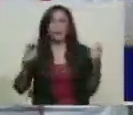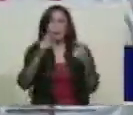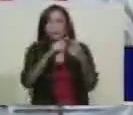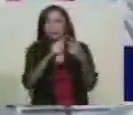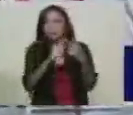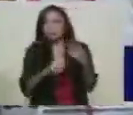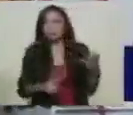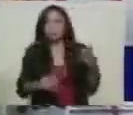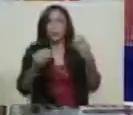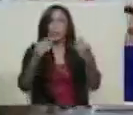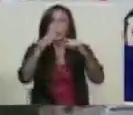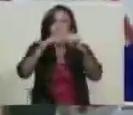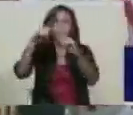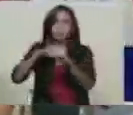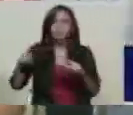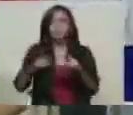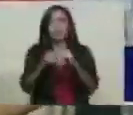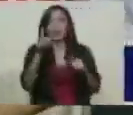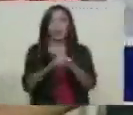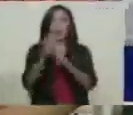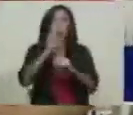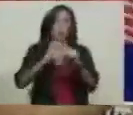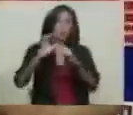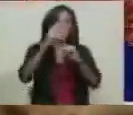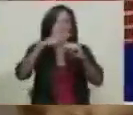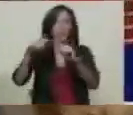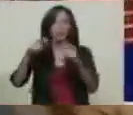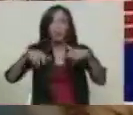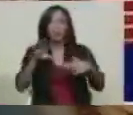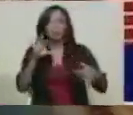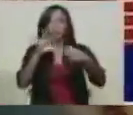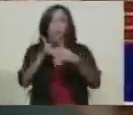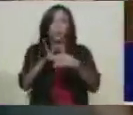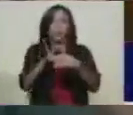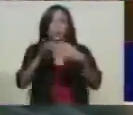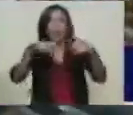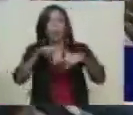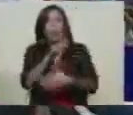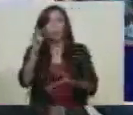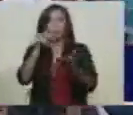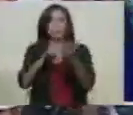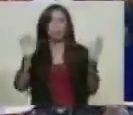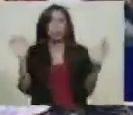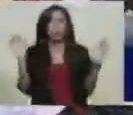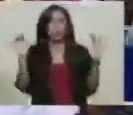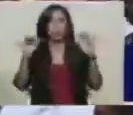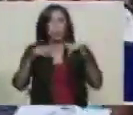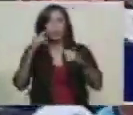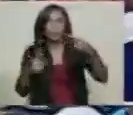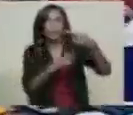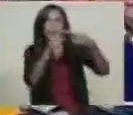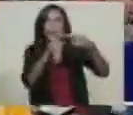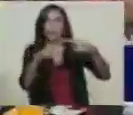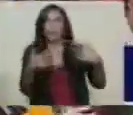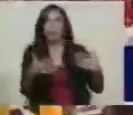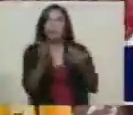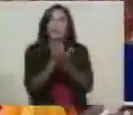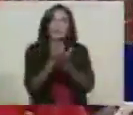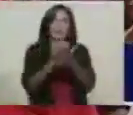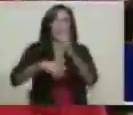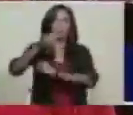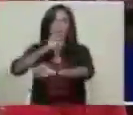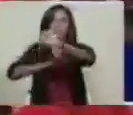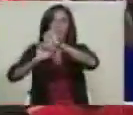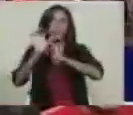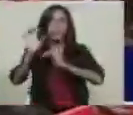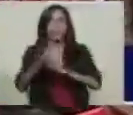de distintas etnias, que nos unimos, nos encontramos en primer lugar en la lucha